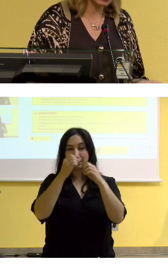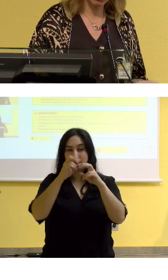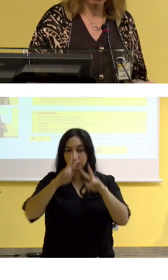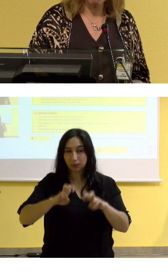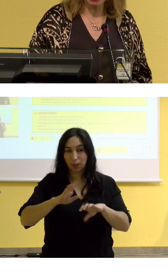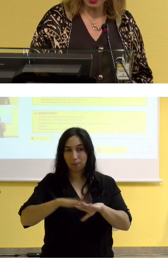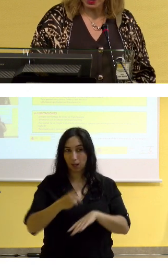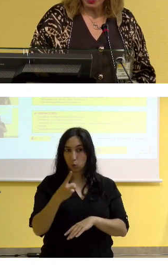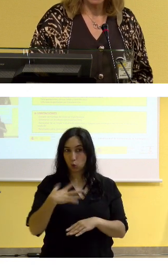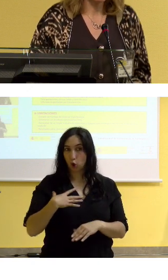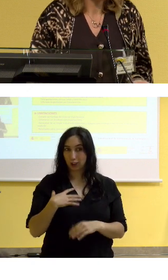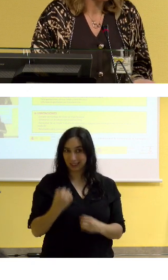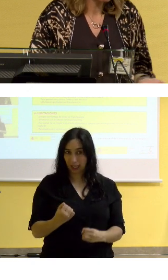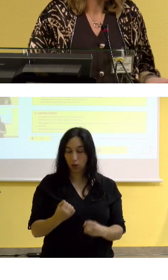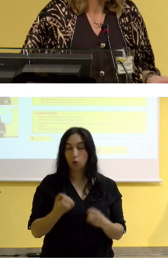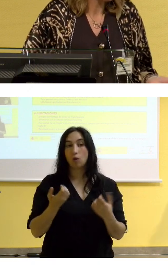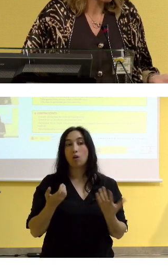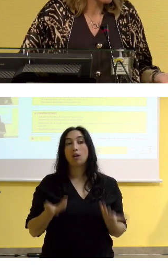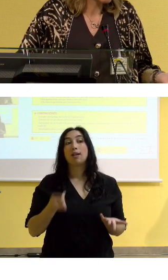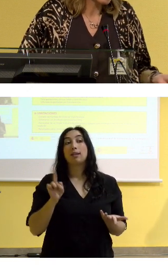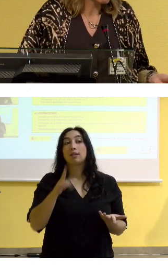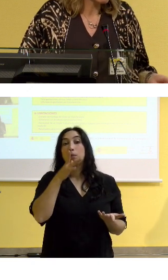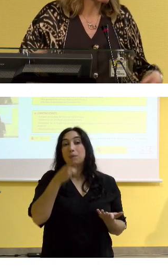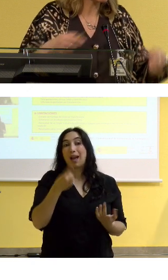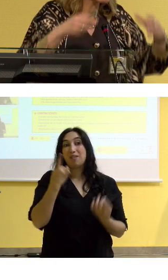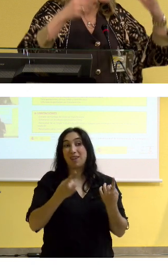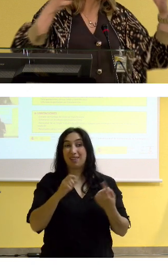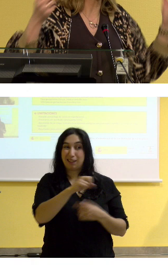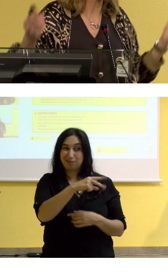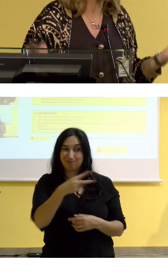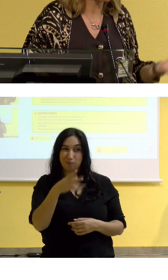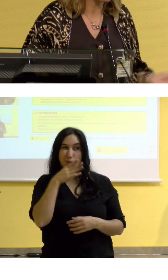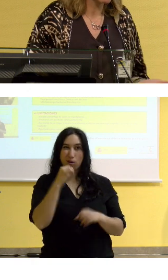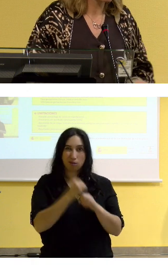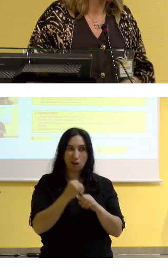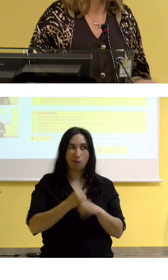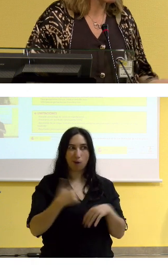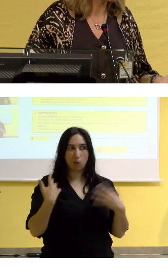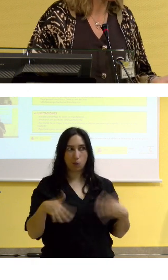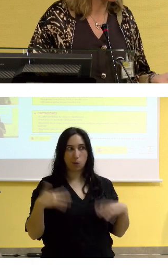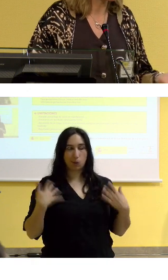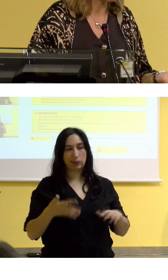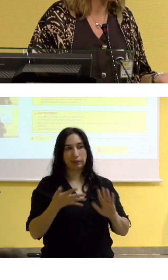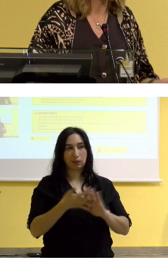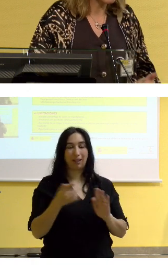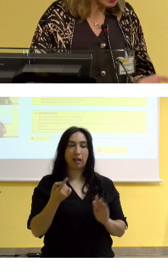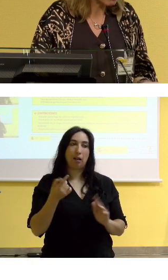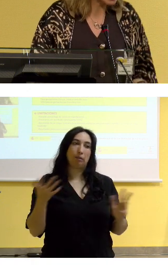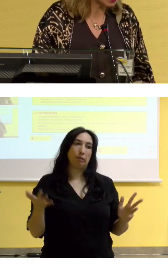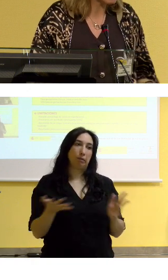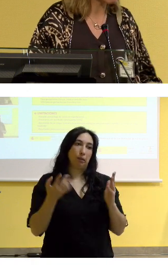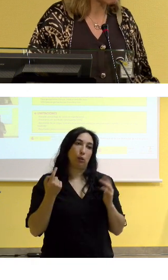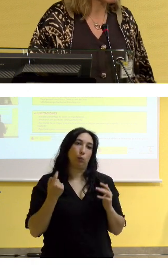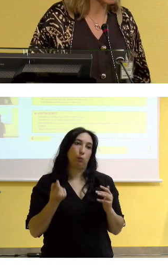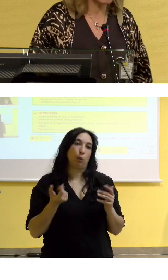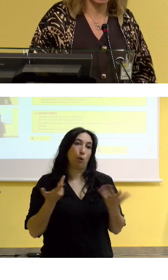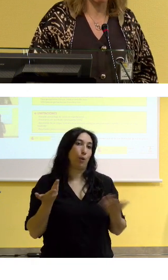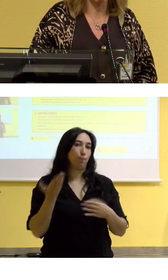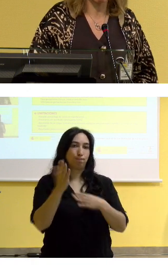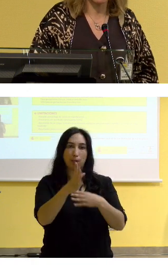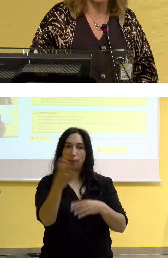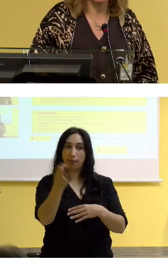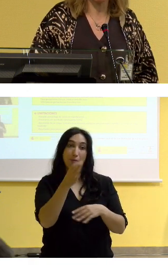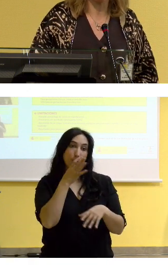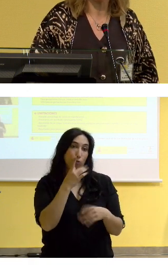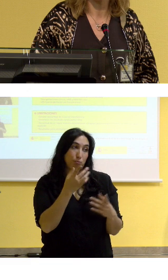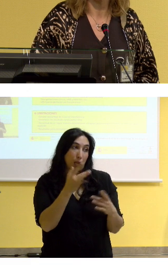esté sano, ¿vale? Y que por eso a veces los resultados con todo este trabajo que veis pues son un poco alentadores, pero hay que ofrecerles porque está ahí,